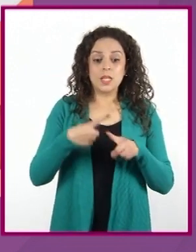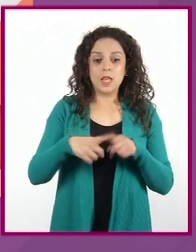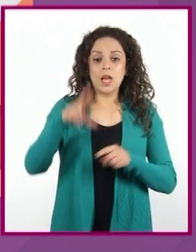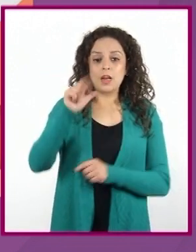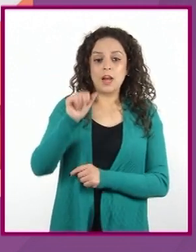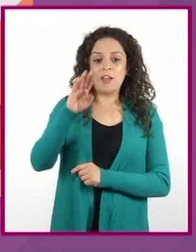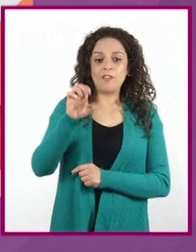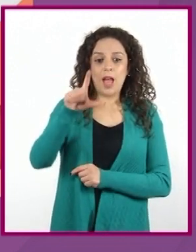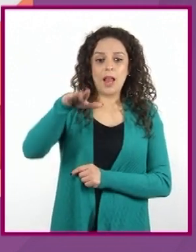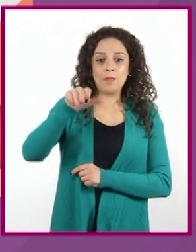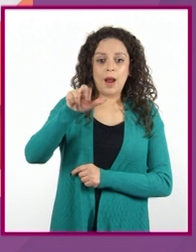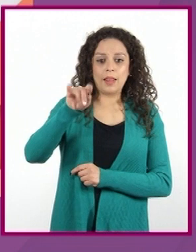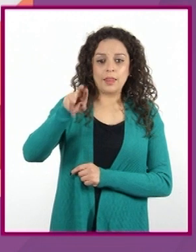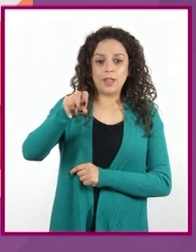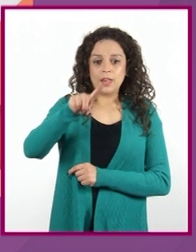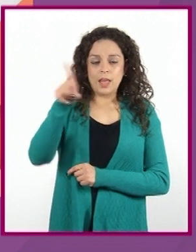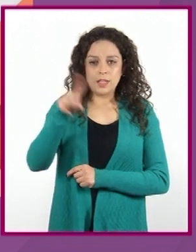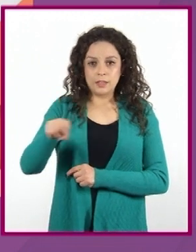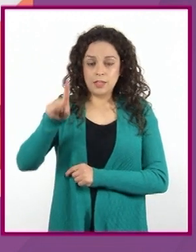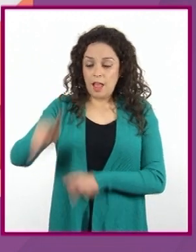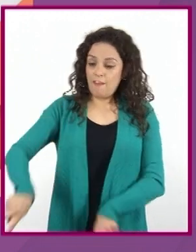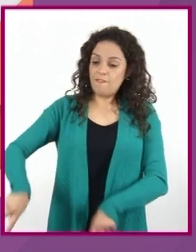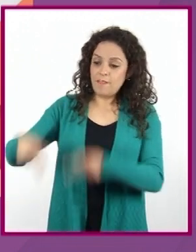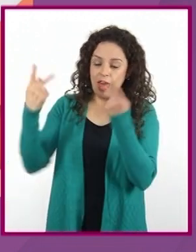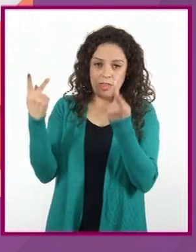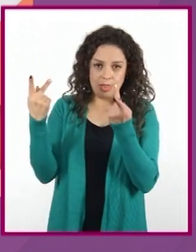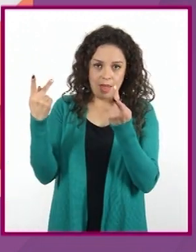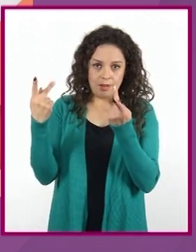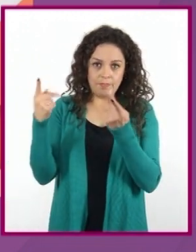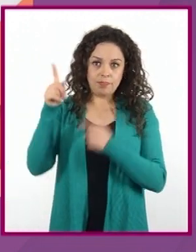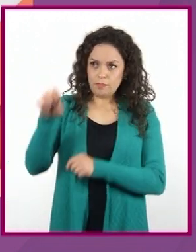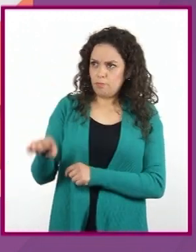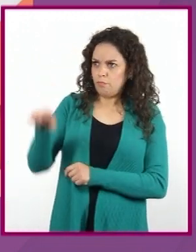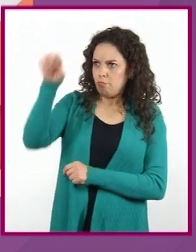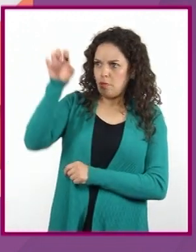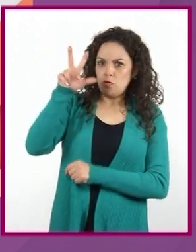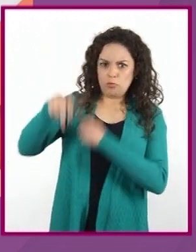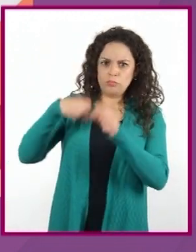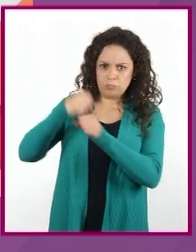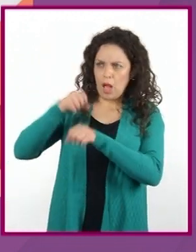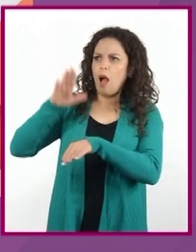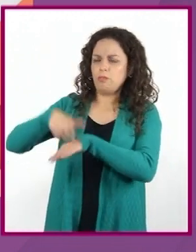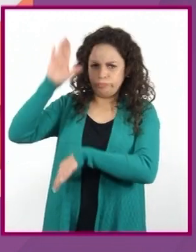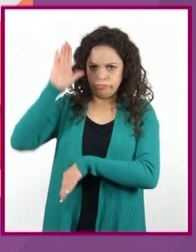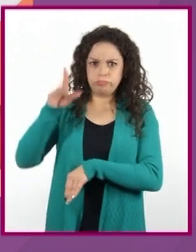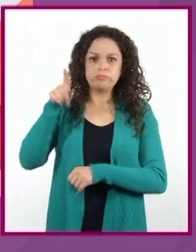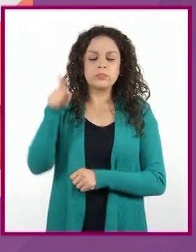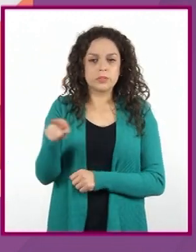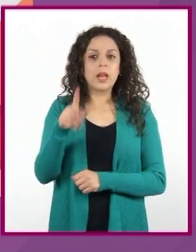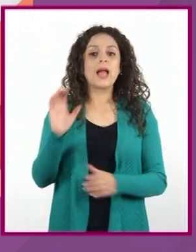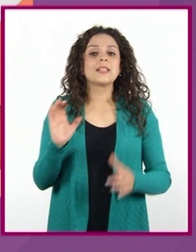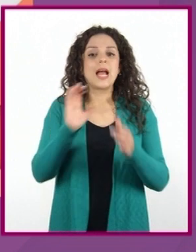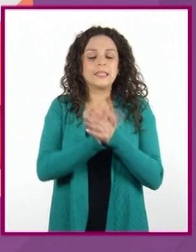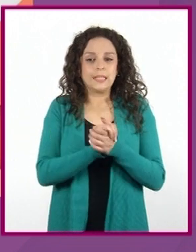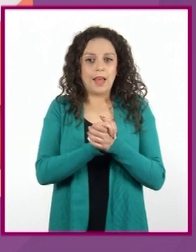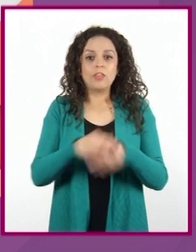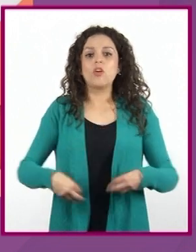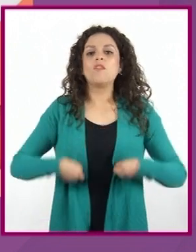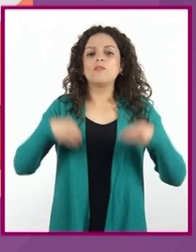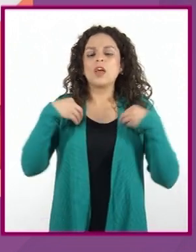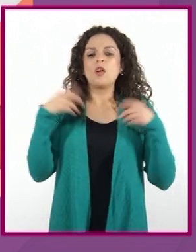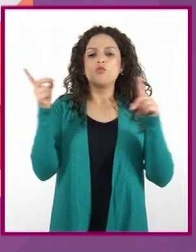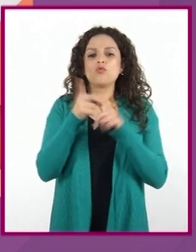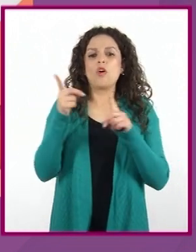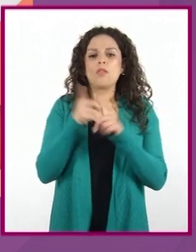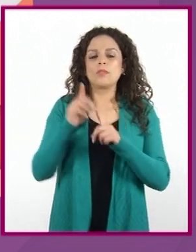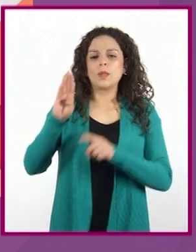Martínez Hernández, en su calidad de vendedor, mayor de edad, estado civil, casado, con domicilio en